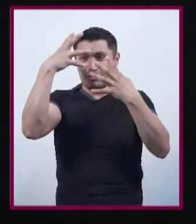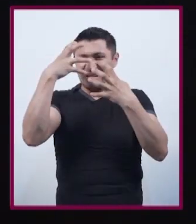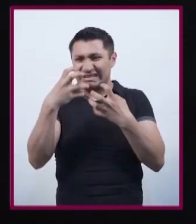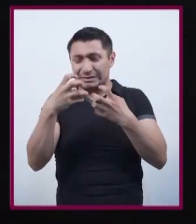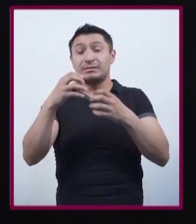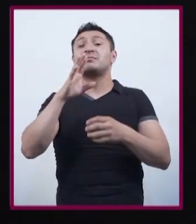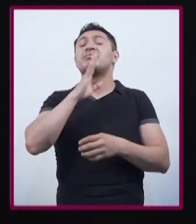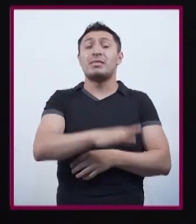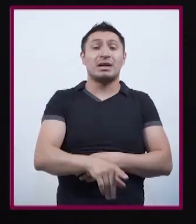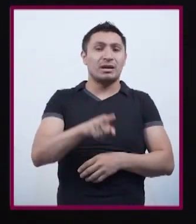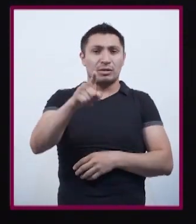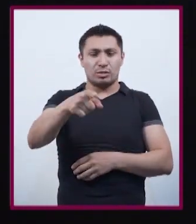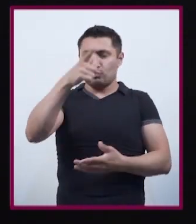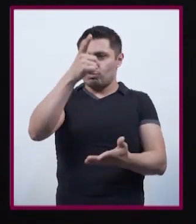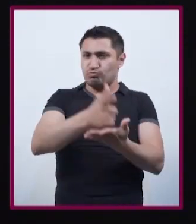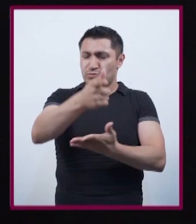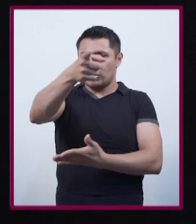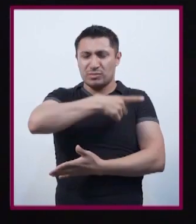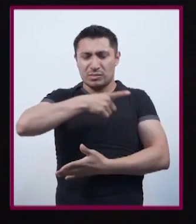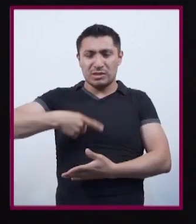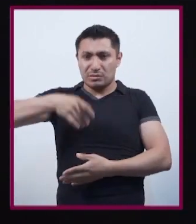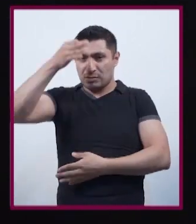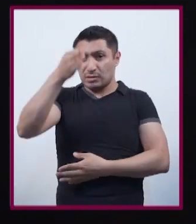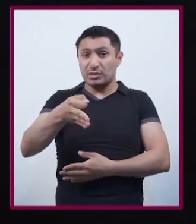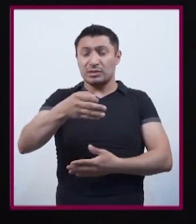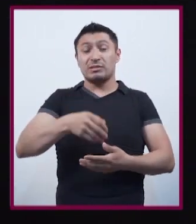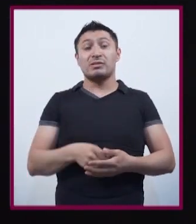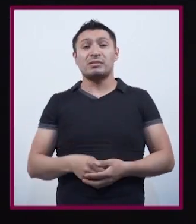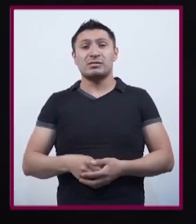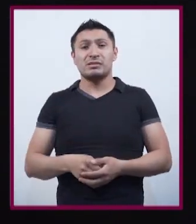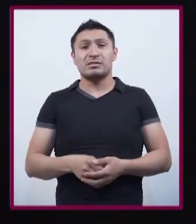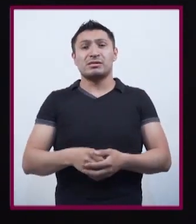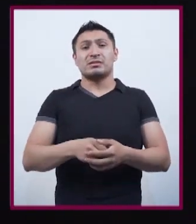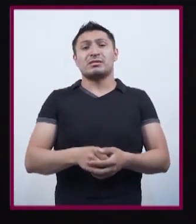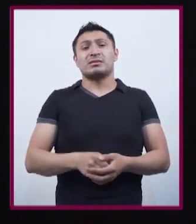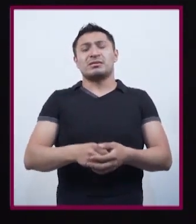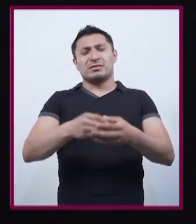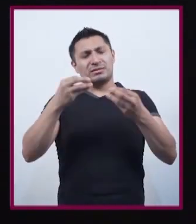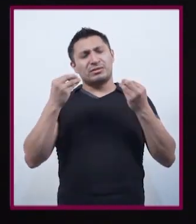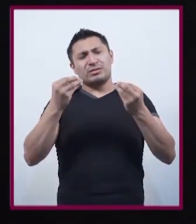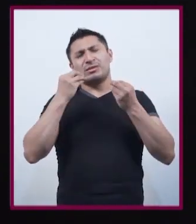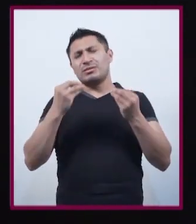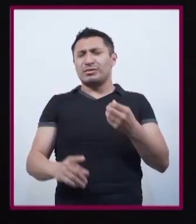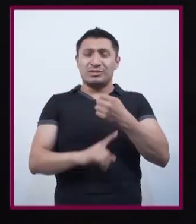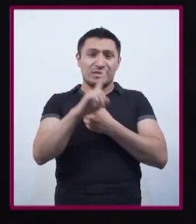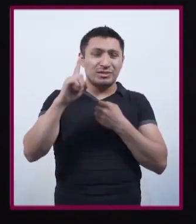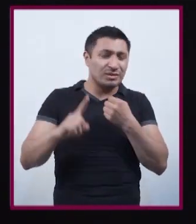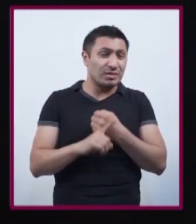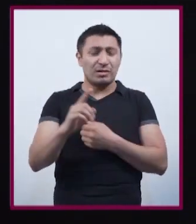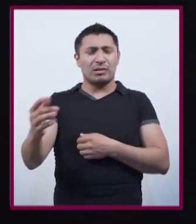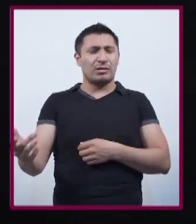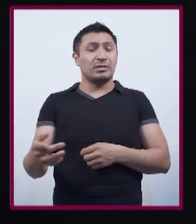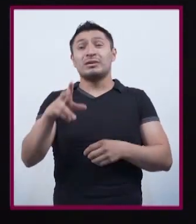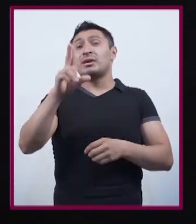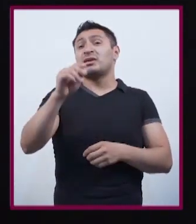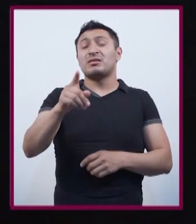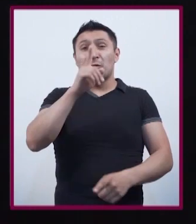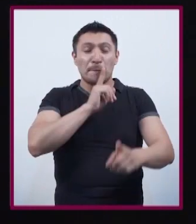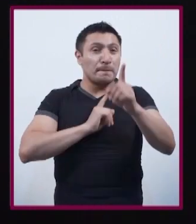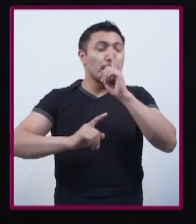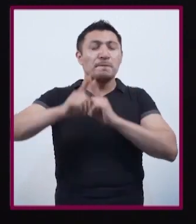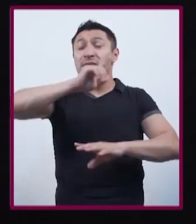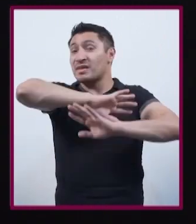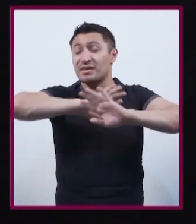mar. No te vale ponerle gesto audaz, ceño grave, lo tendrás que hospedar.